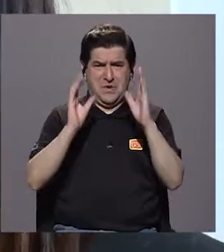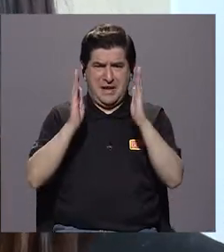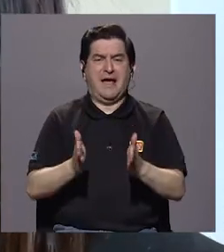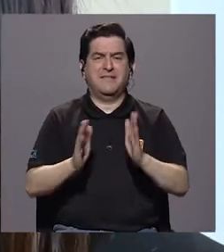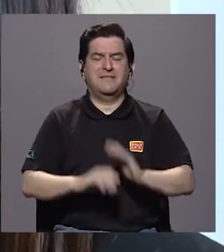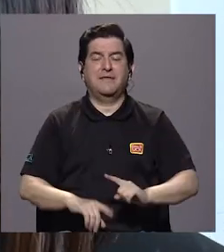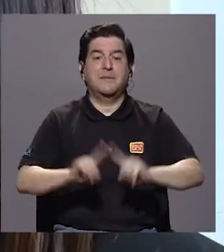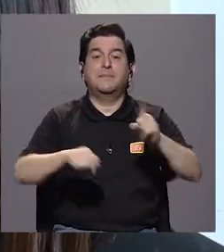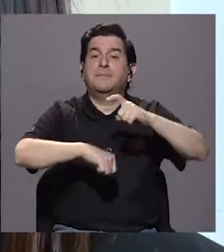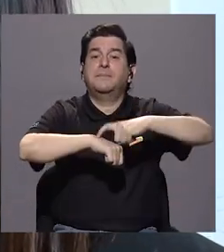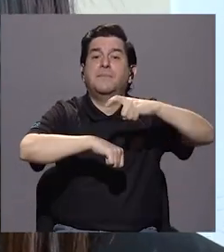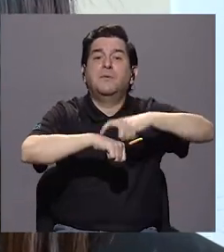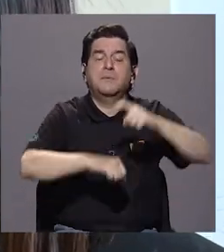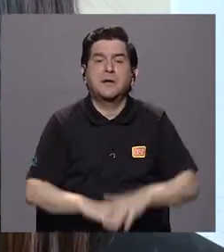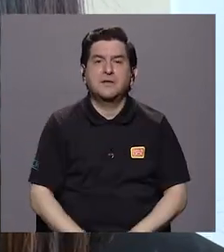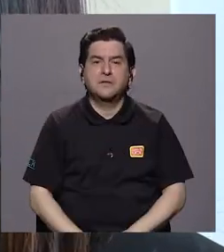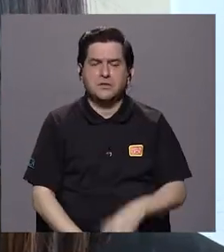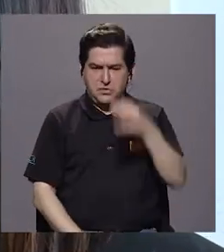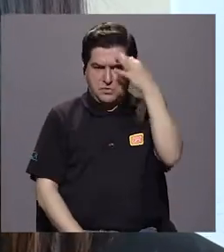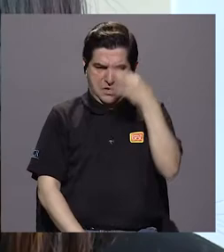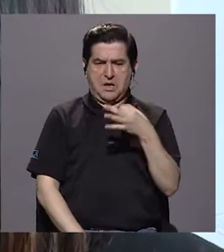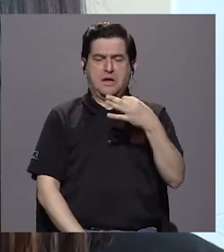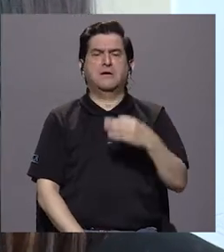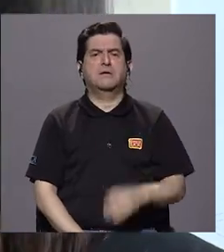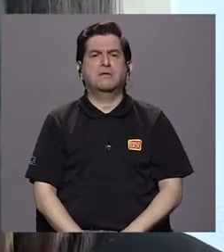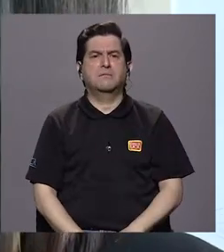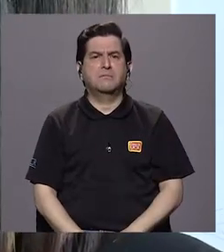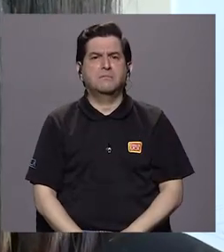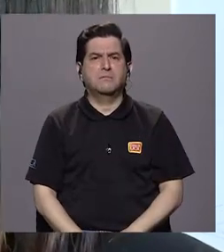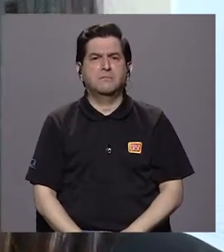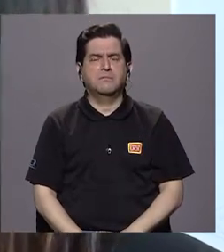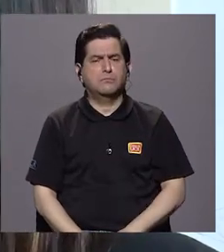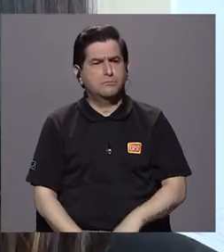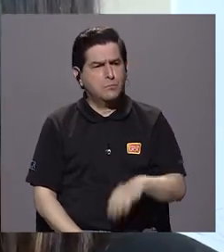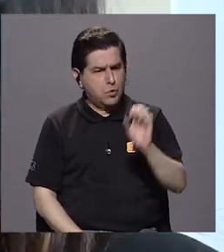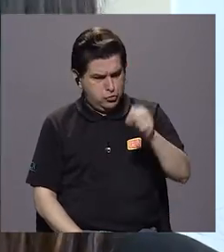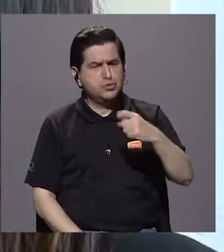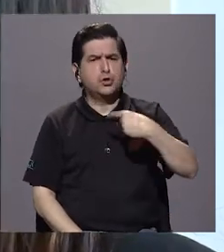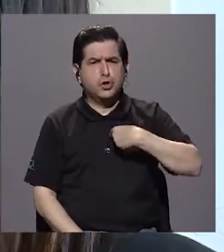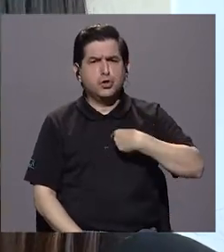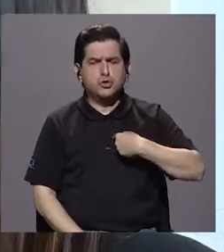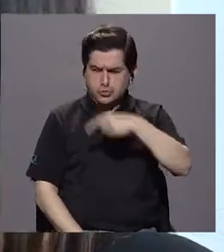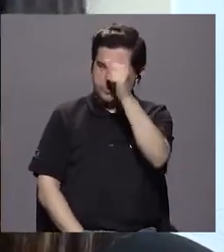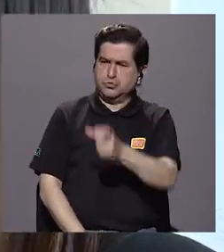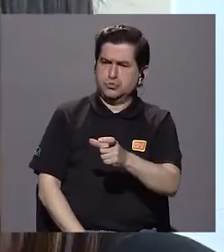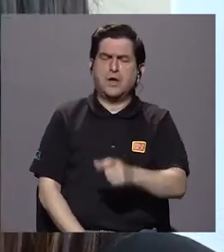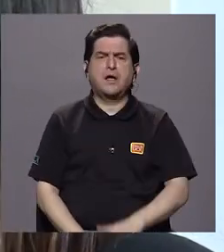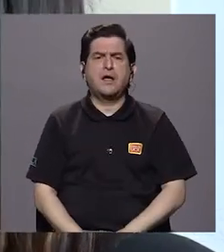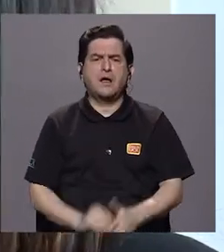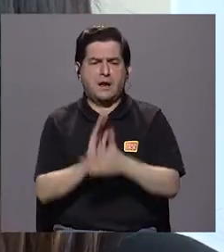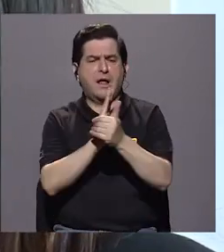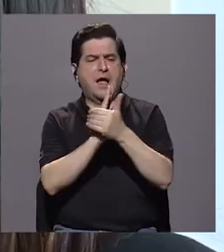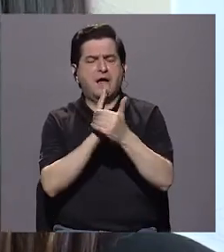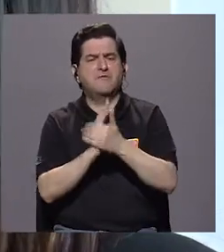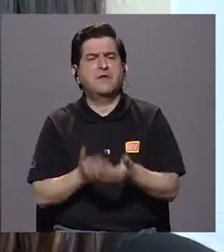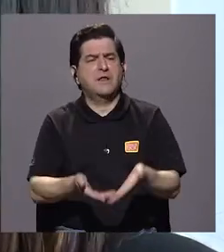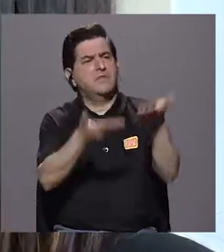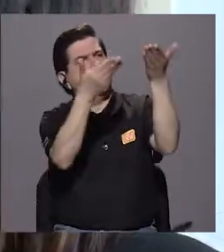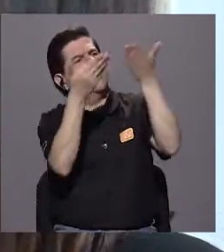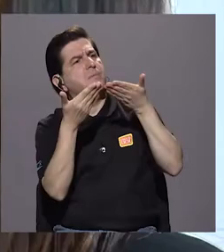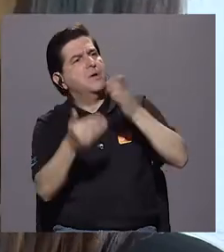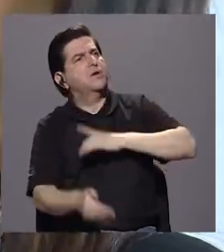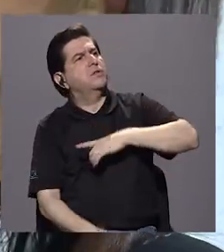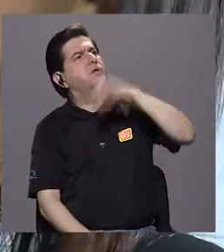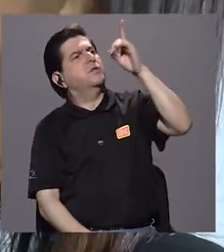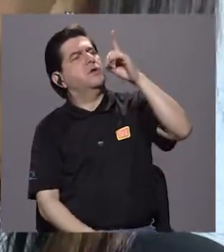Pero llega el momento en que te convences y dices, pues sí, sí soy. Tengo un talento que me lo dio Dios. Tengo un